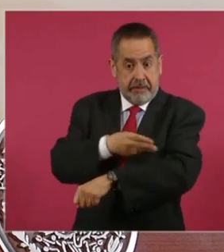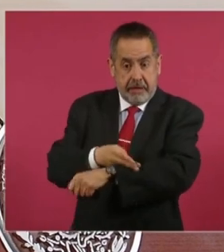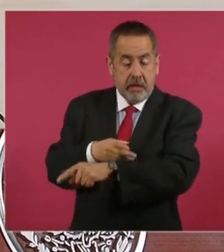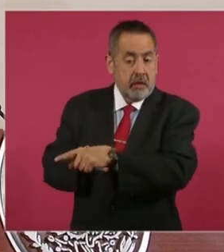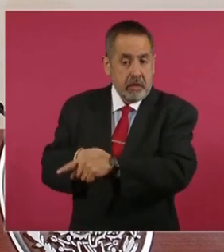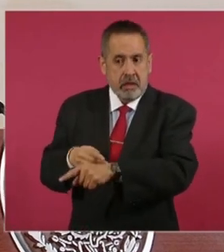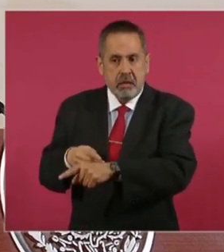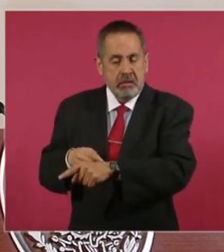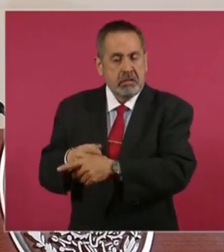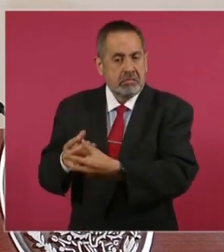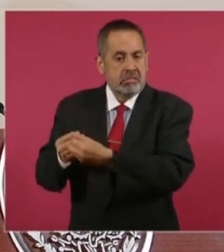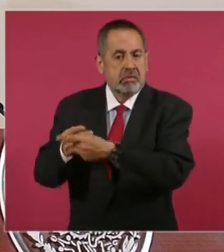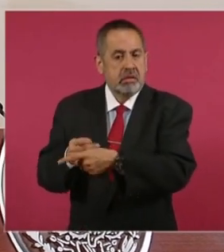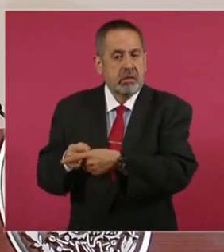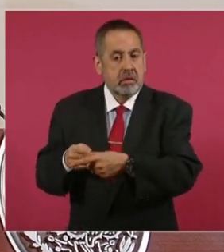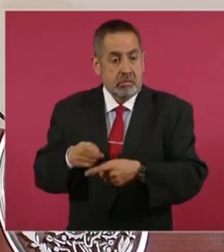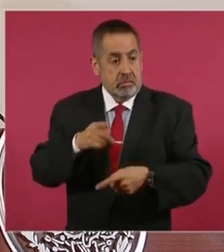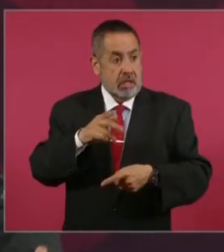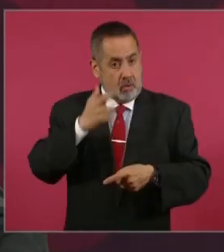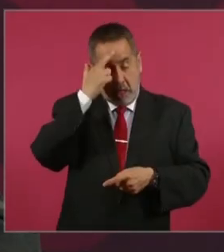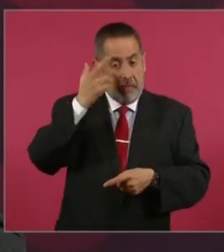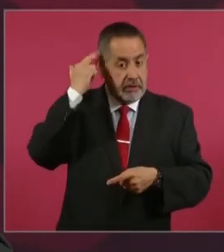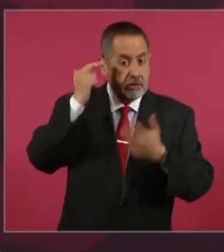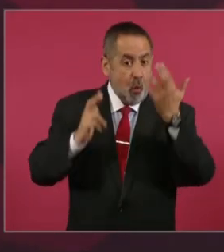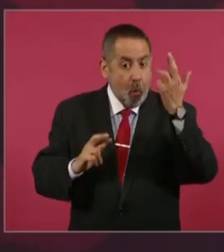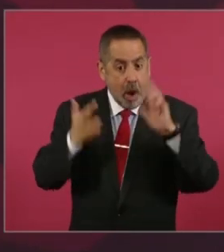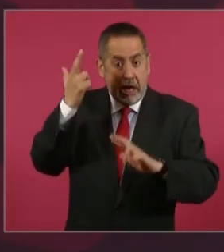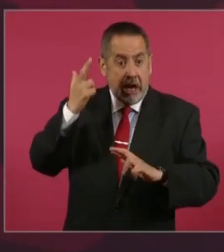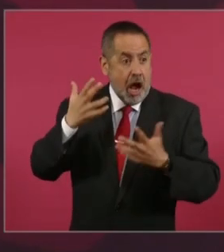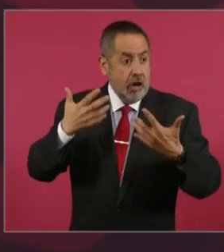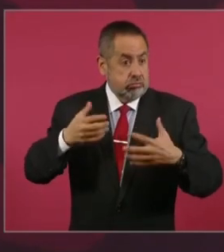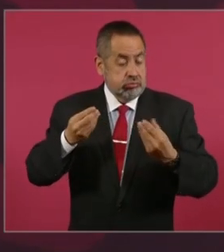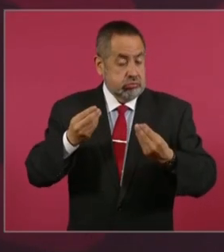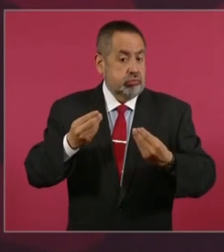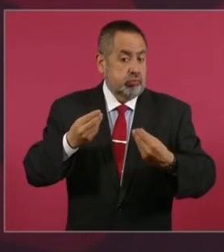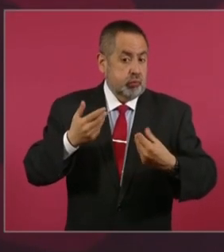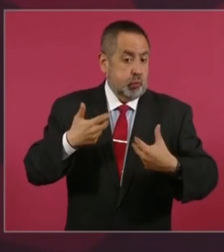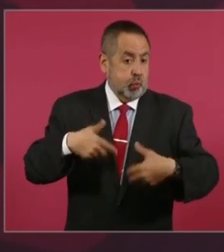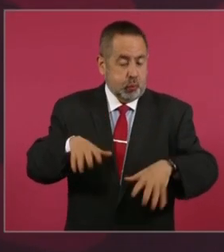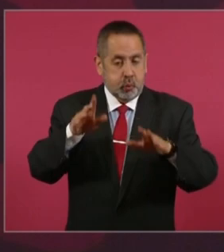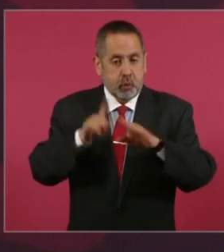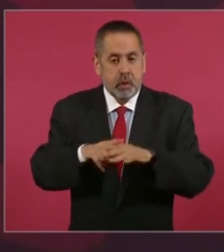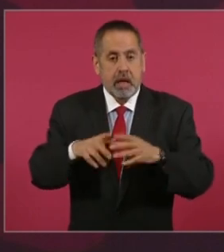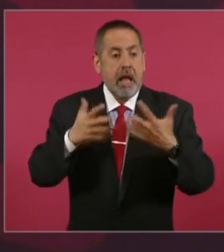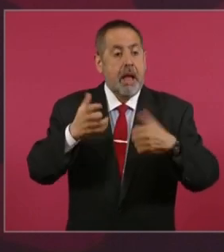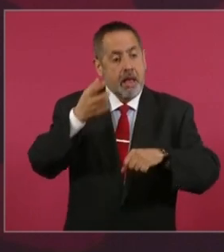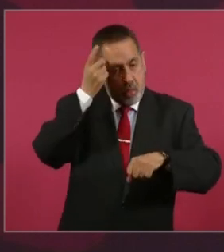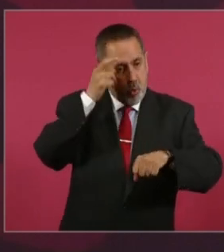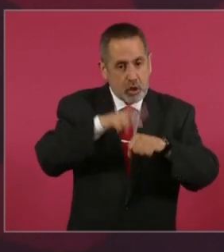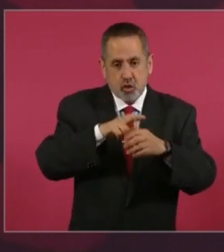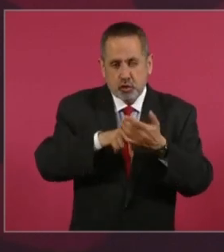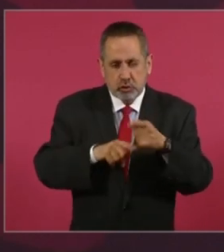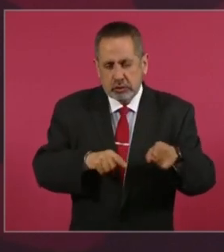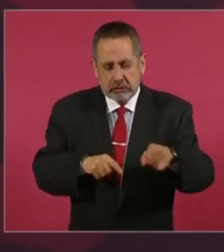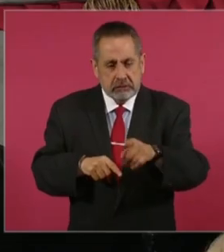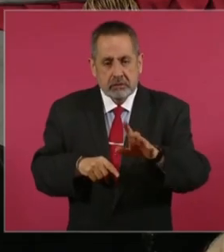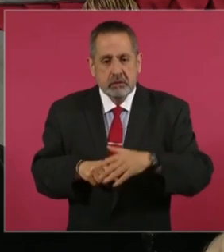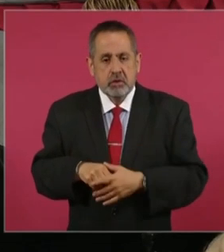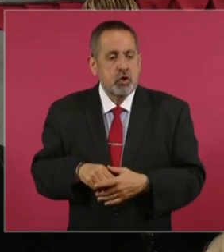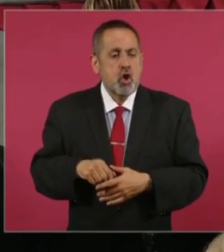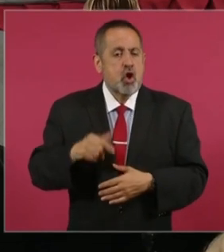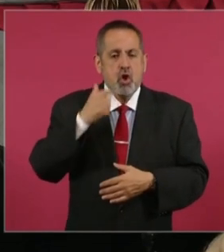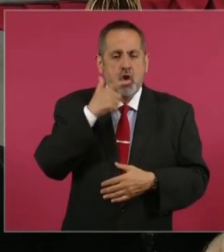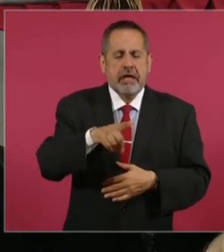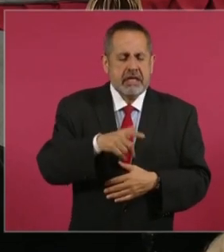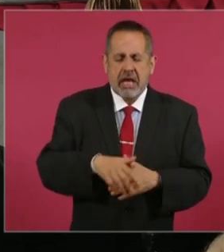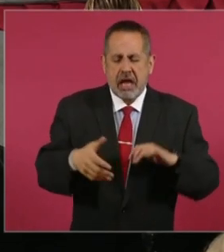que fue una huelga también de los empresarios, que no querían